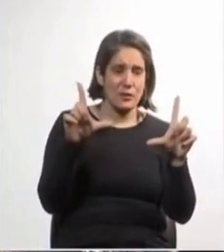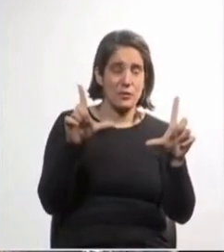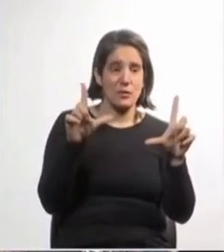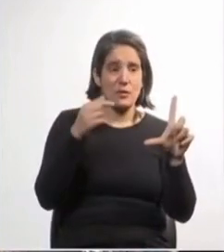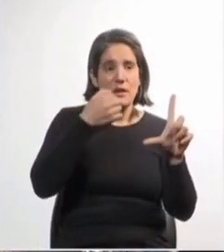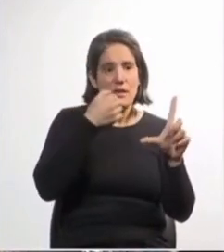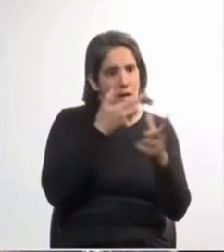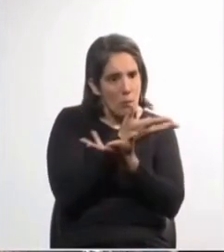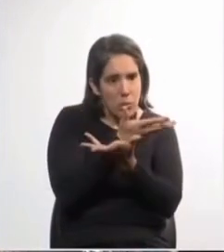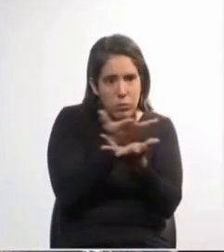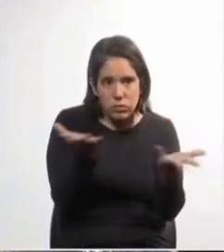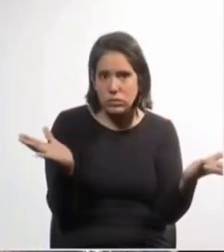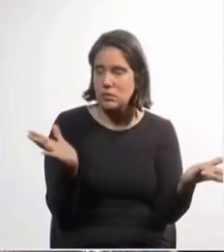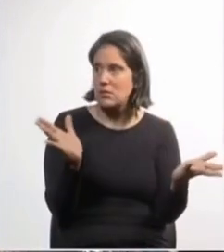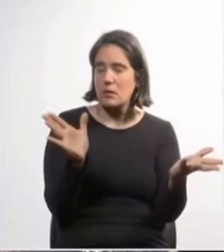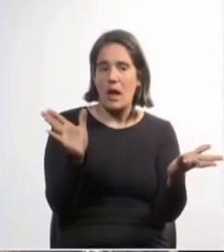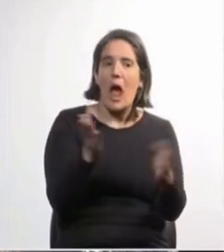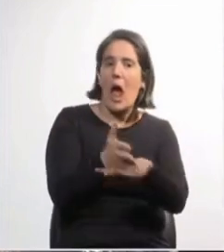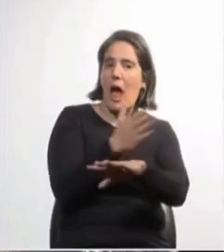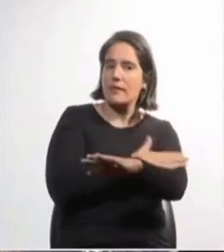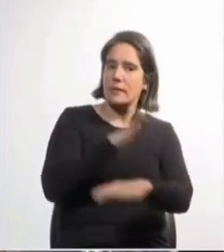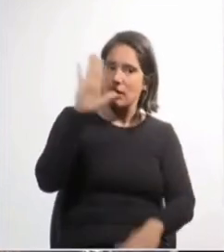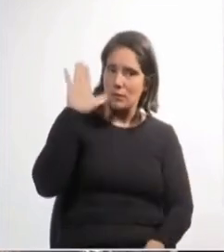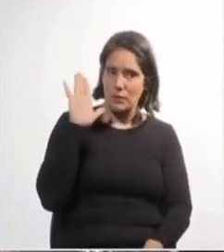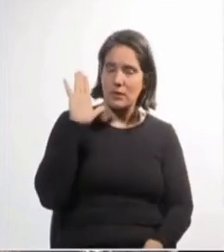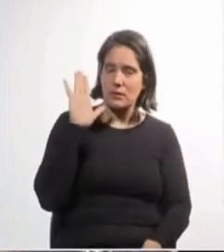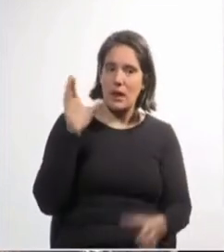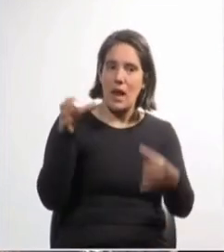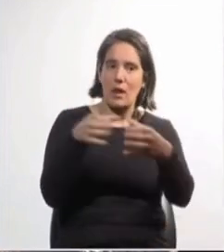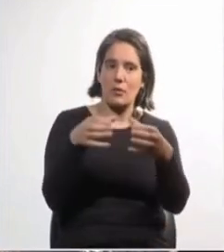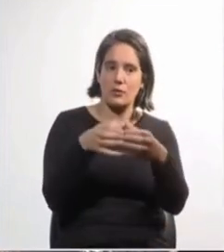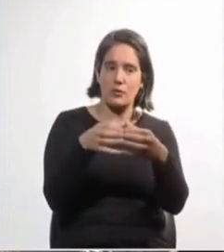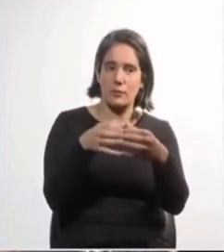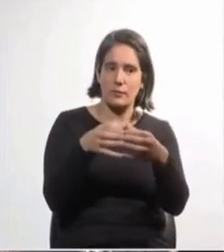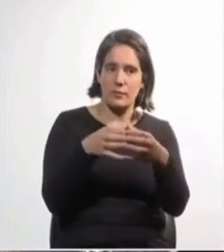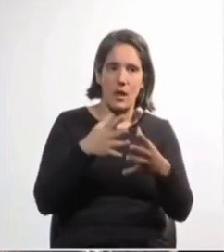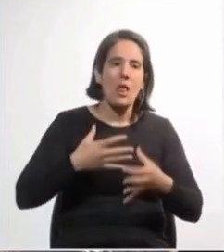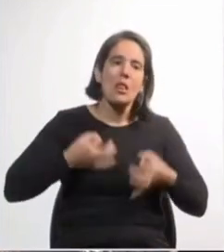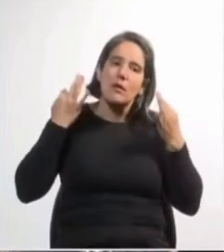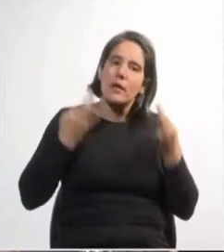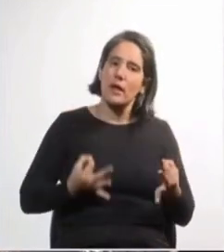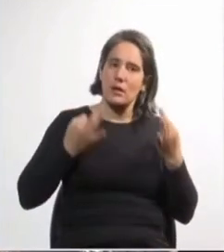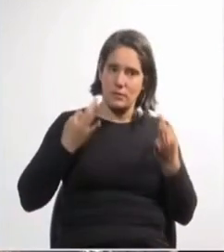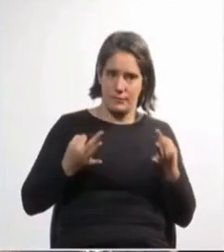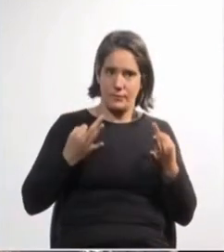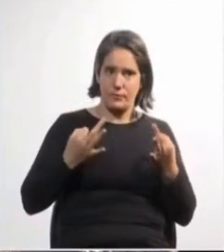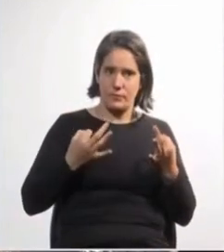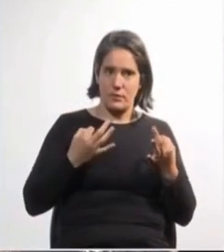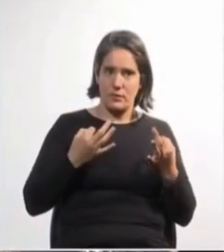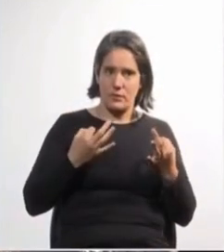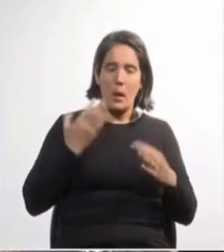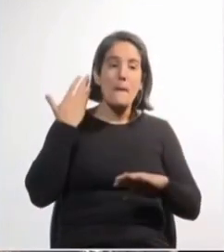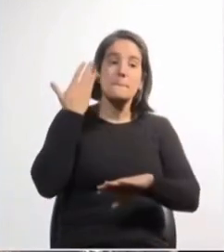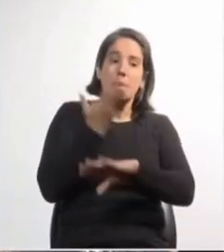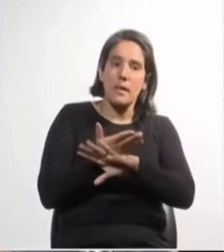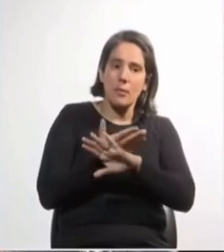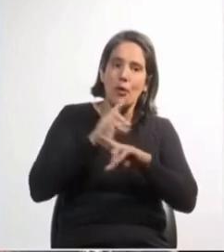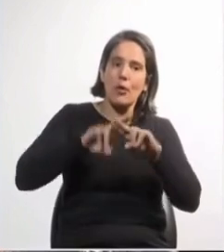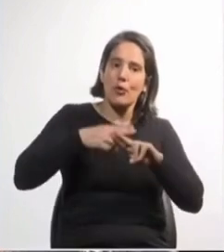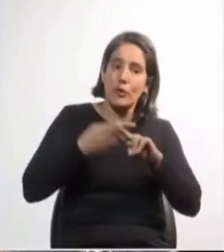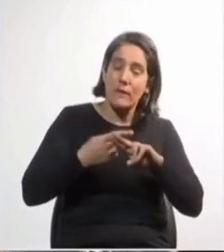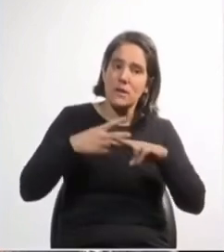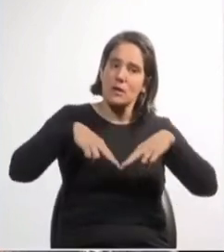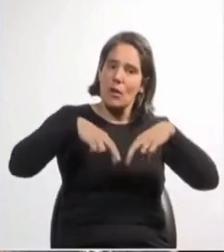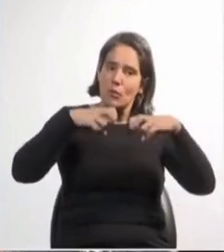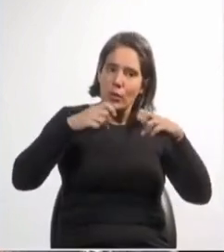estaban disponibles antes de la votación en comisión. Realmente exhortamos a que se revise esto,